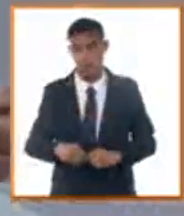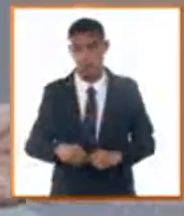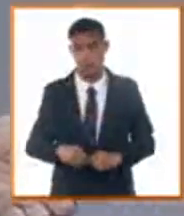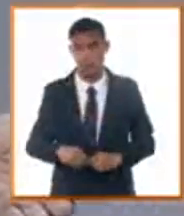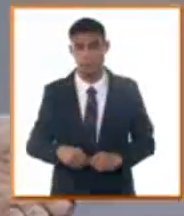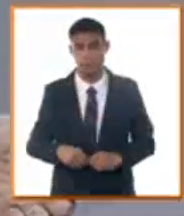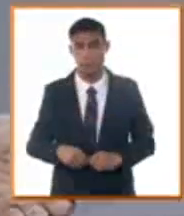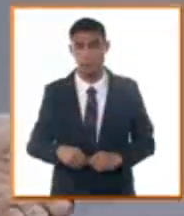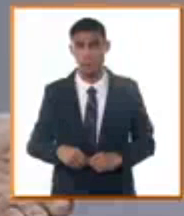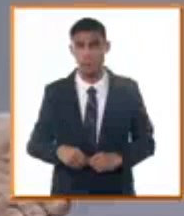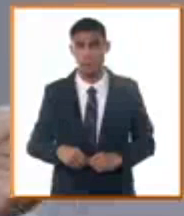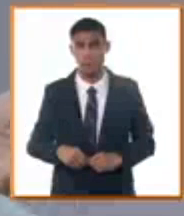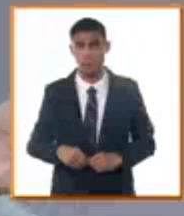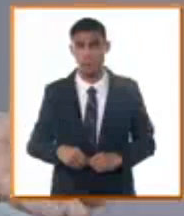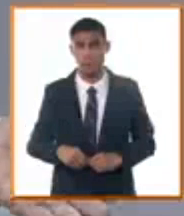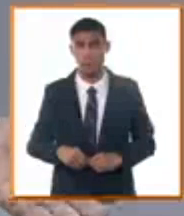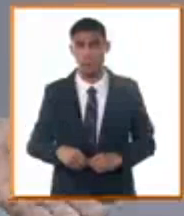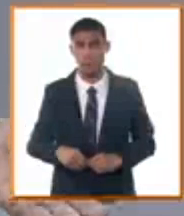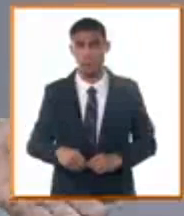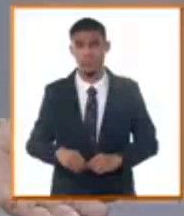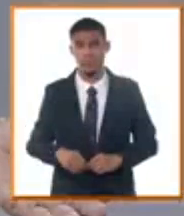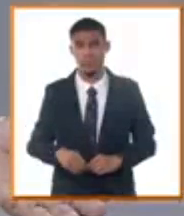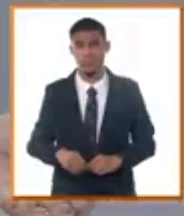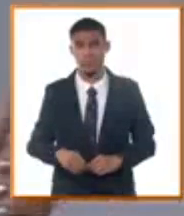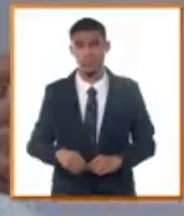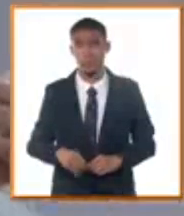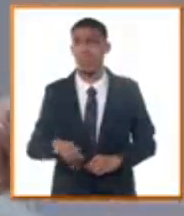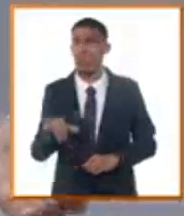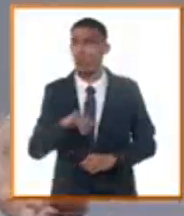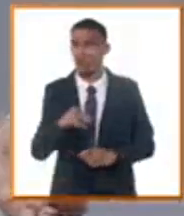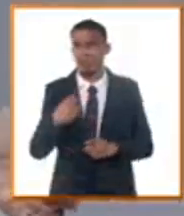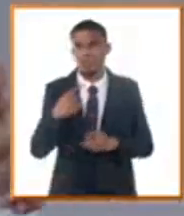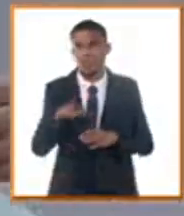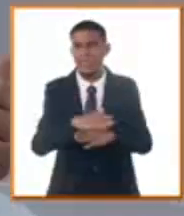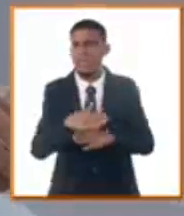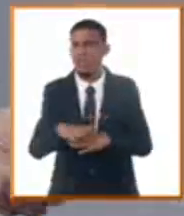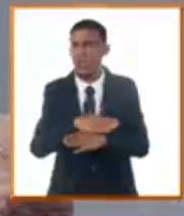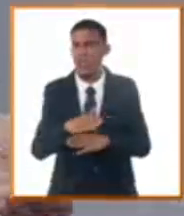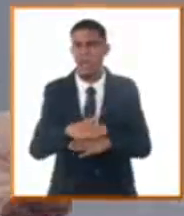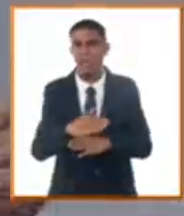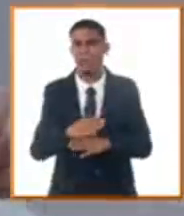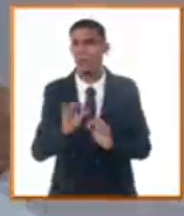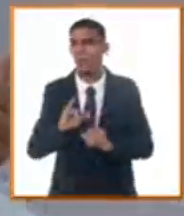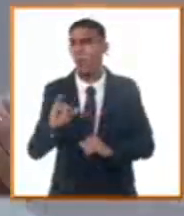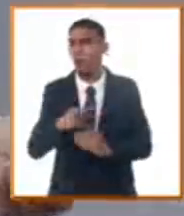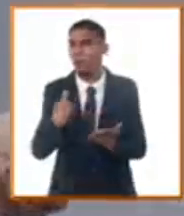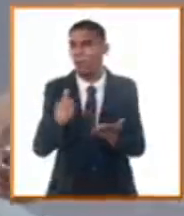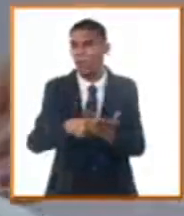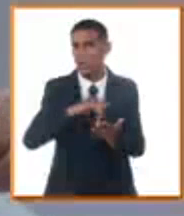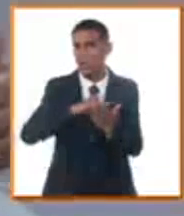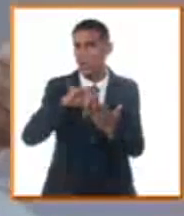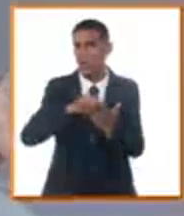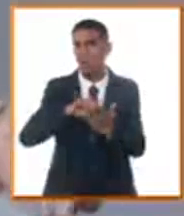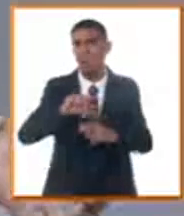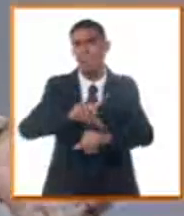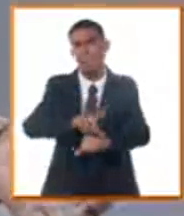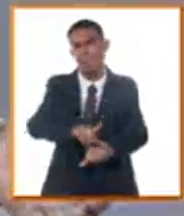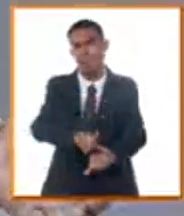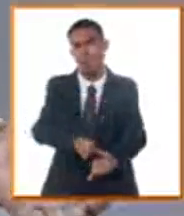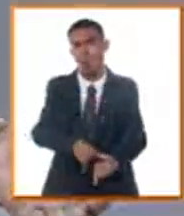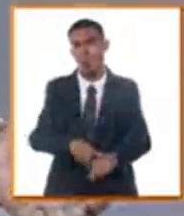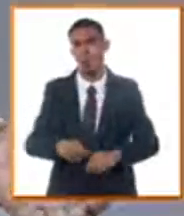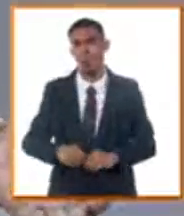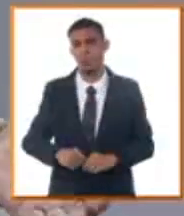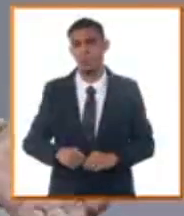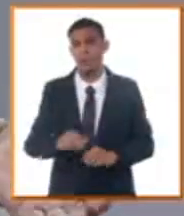datos que le tomamos hoy a la población. Uh-huh. Para hacer el cobro electrónico, genera demoras, ralentiza el proceso, a las personas les es más fácil sacar el